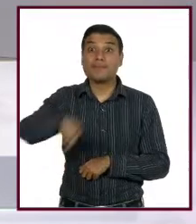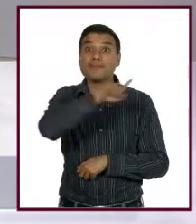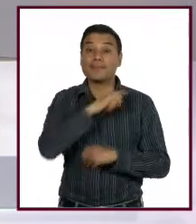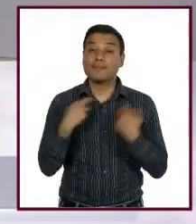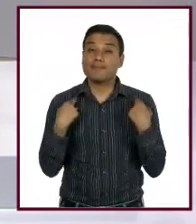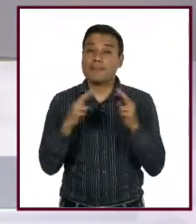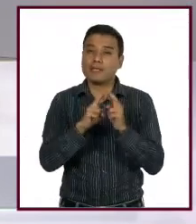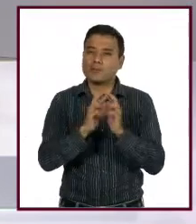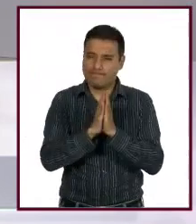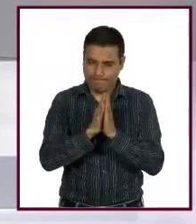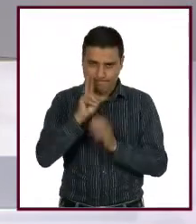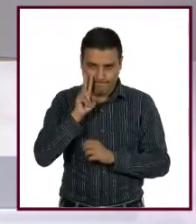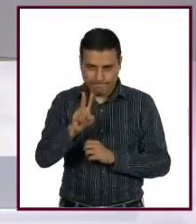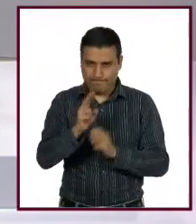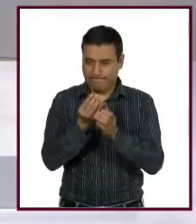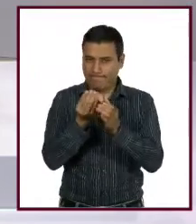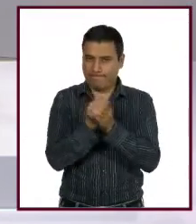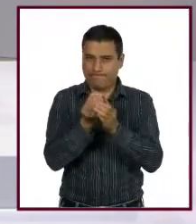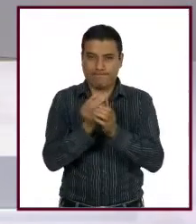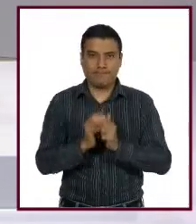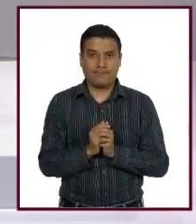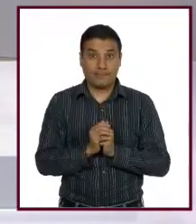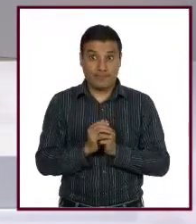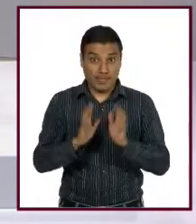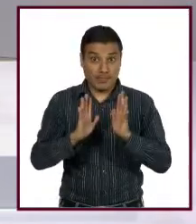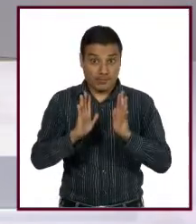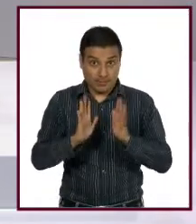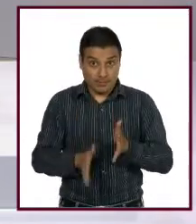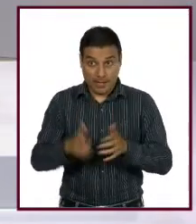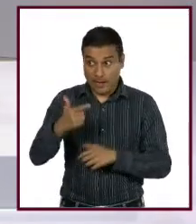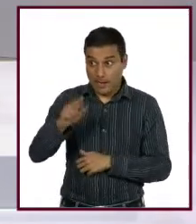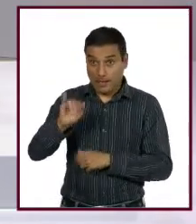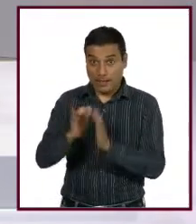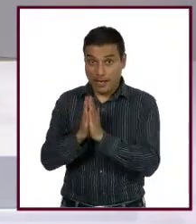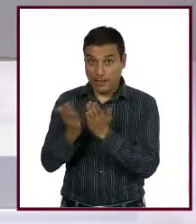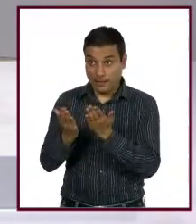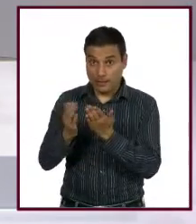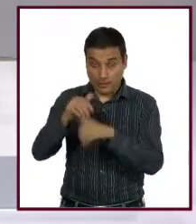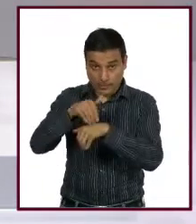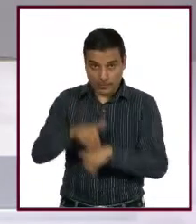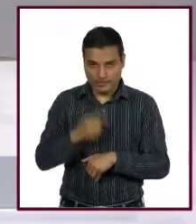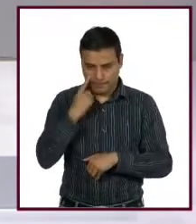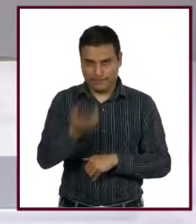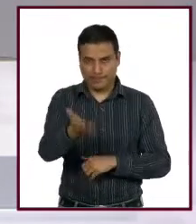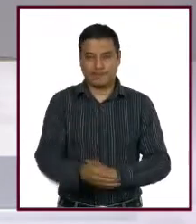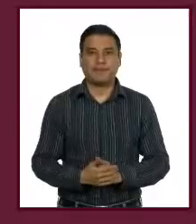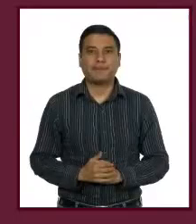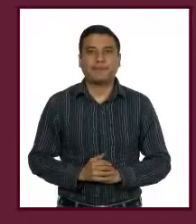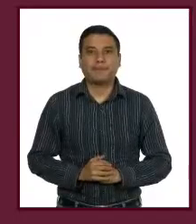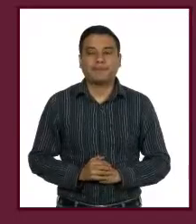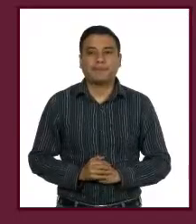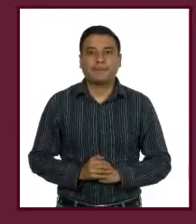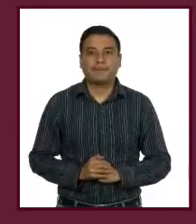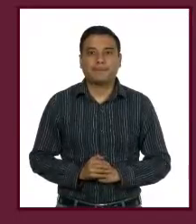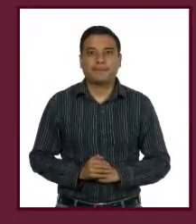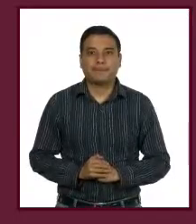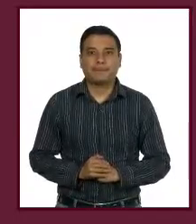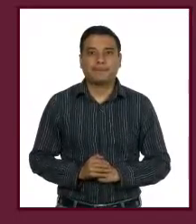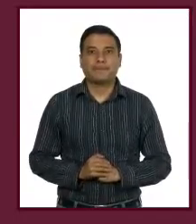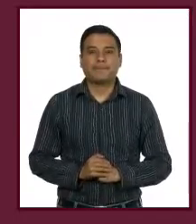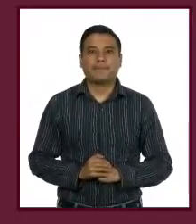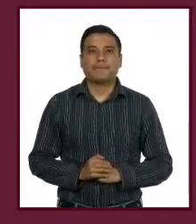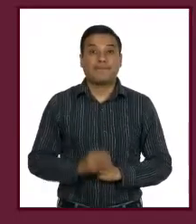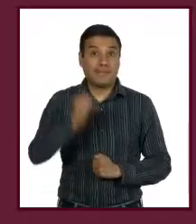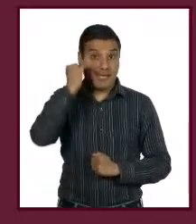atentos a nuestros cursos. Y yo les pregunto si ya aplicaron la guía para docentes. Vamos a ver de qué se trata esto. Estrategia en el